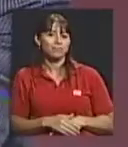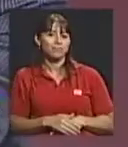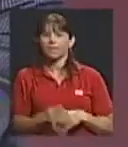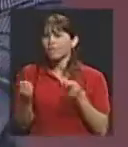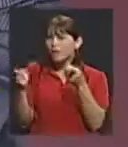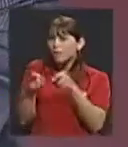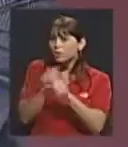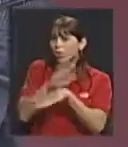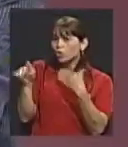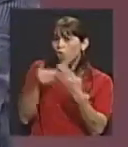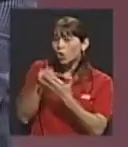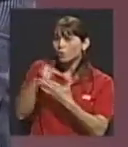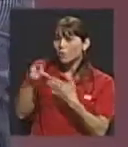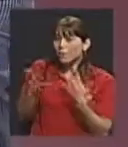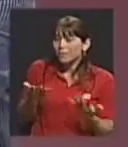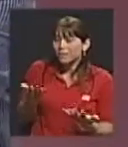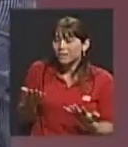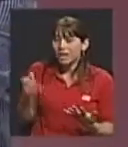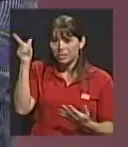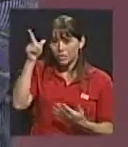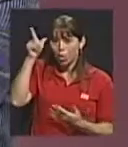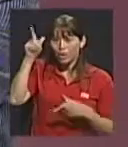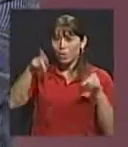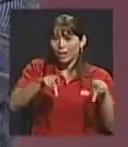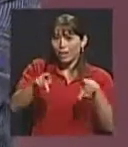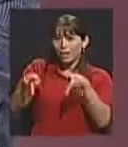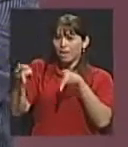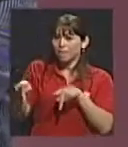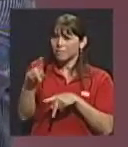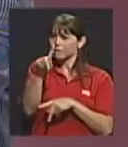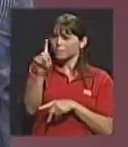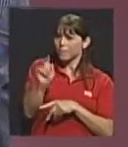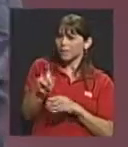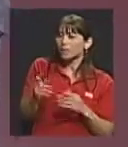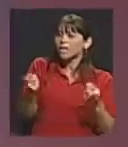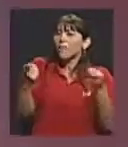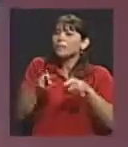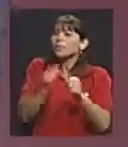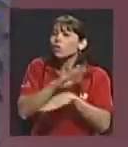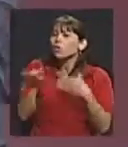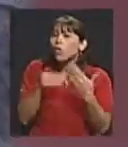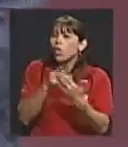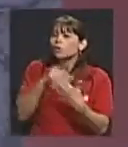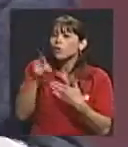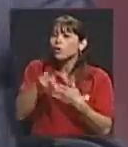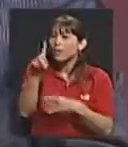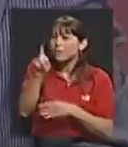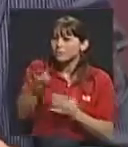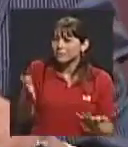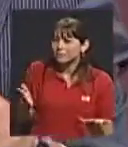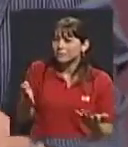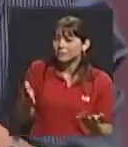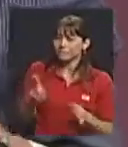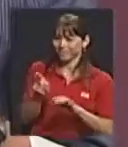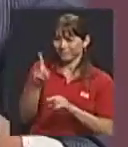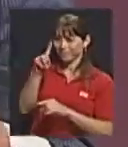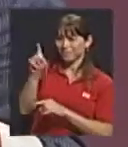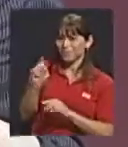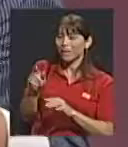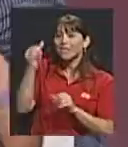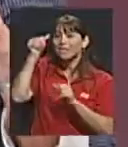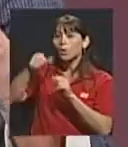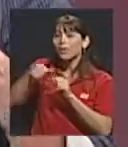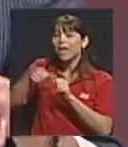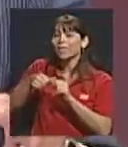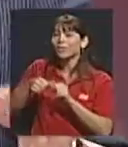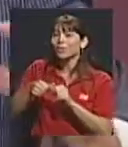programas o sea Es lógico por eso que la gente se pregunte qué pasó con todos los programas no puedo dejar de preguntarle don Alex recordando las las